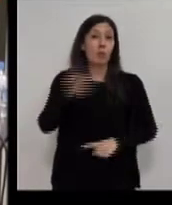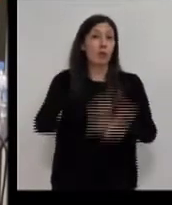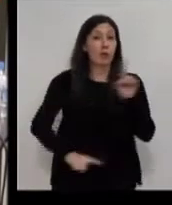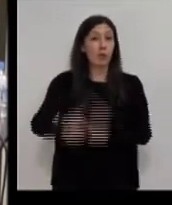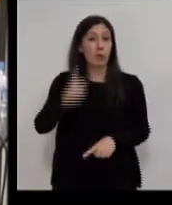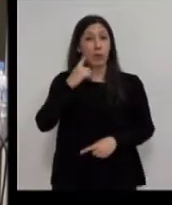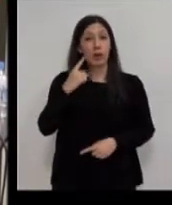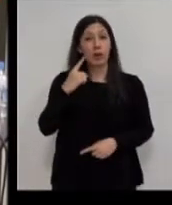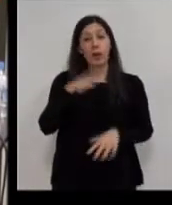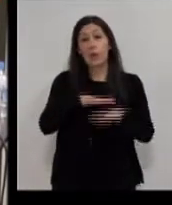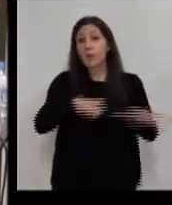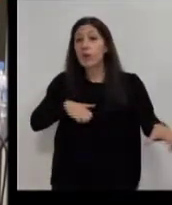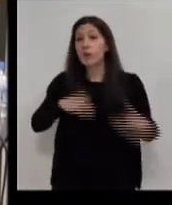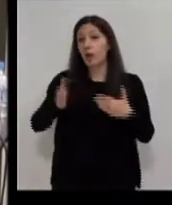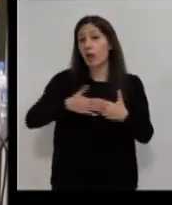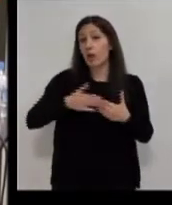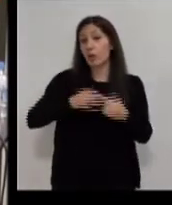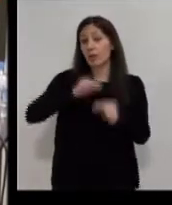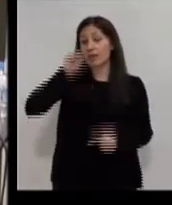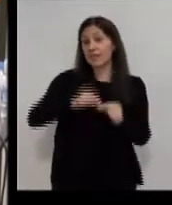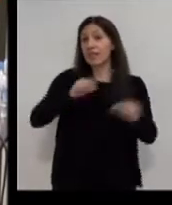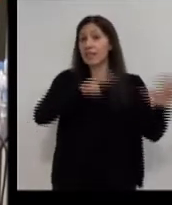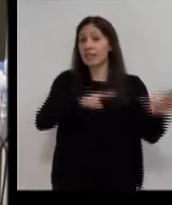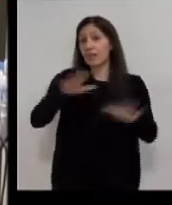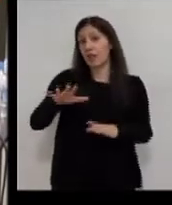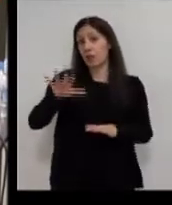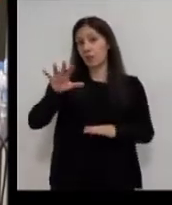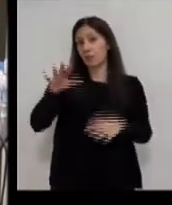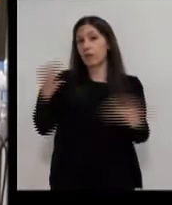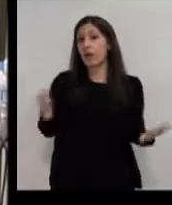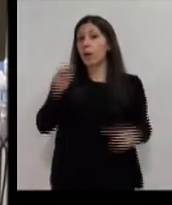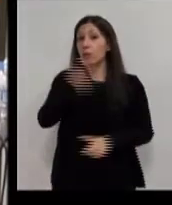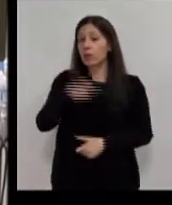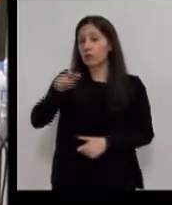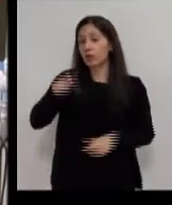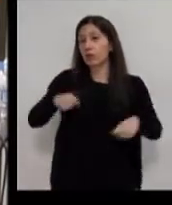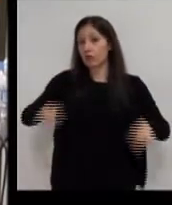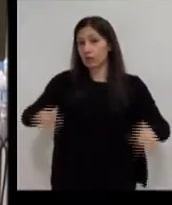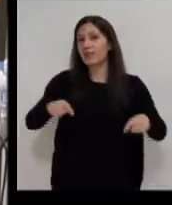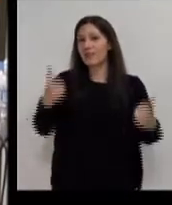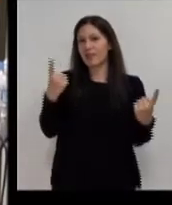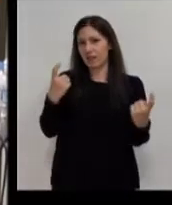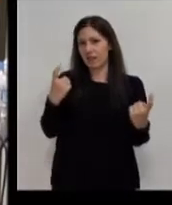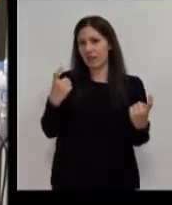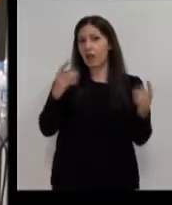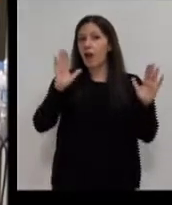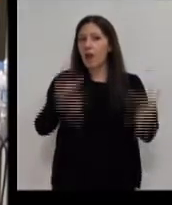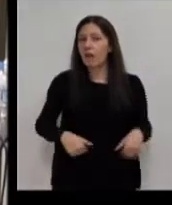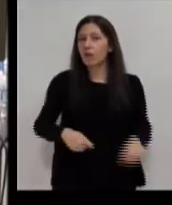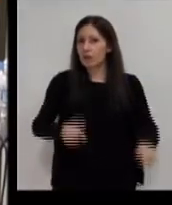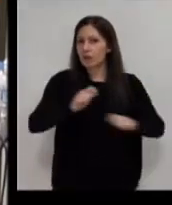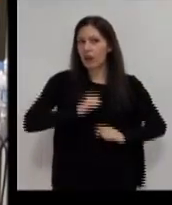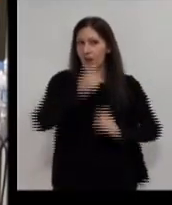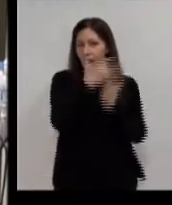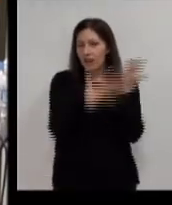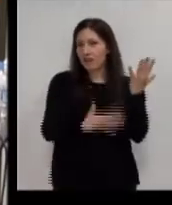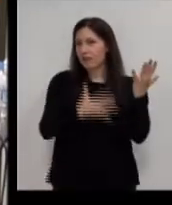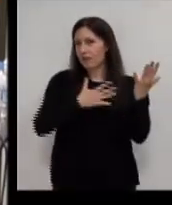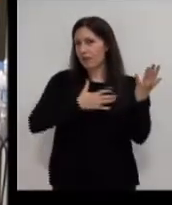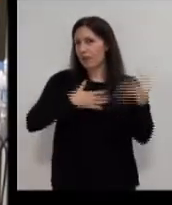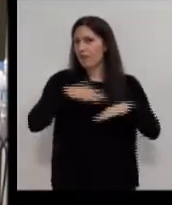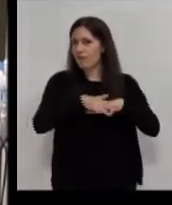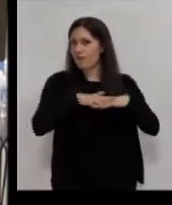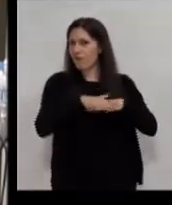España tenemos el mal endémico que el 90% de las puertas son de 75, pero hay gente que por la silla eléctrica necesita. Pues esto ya